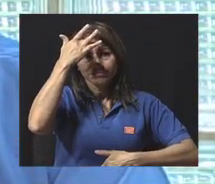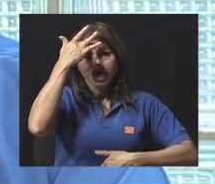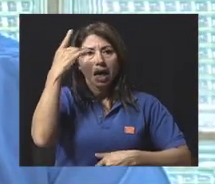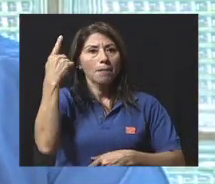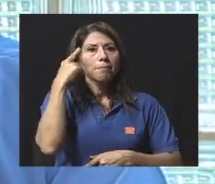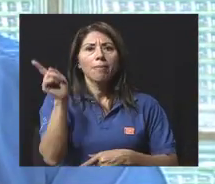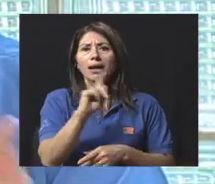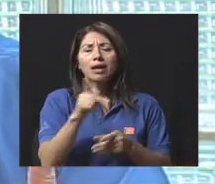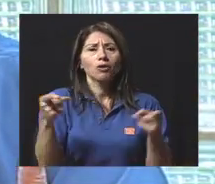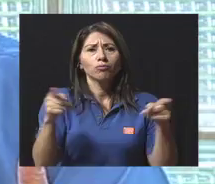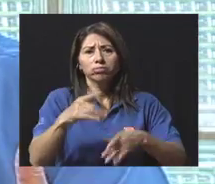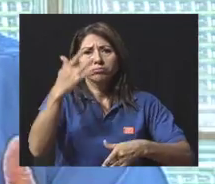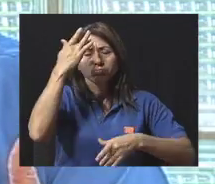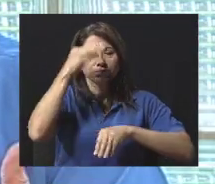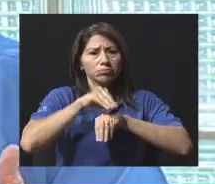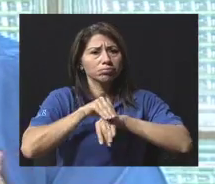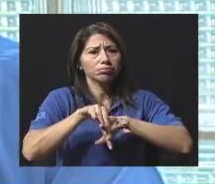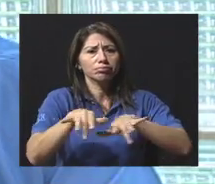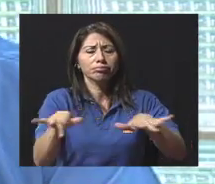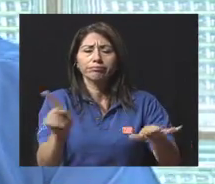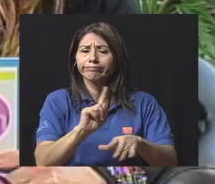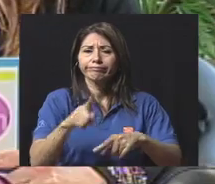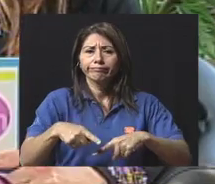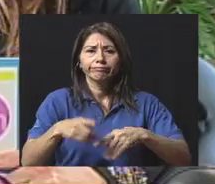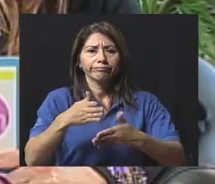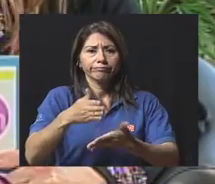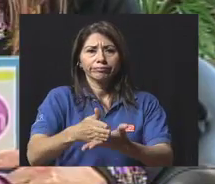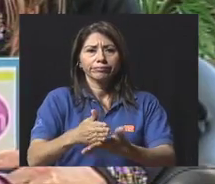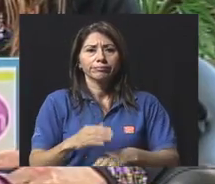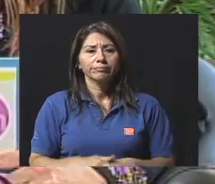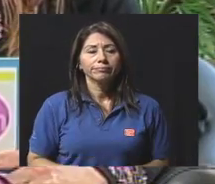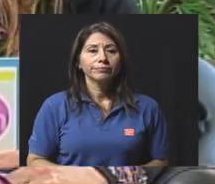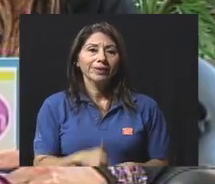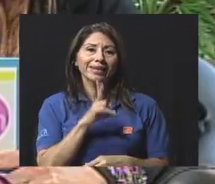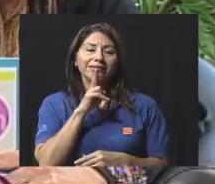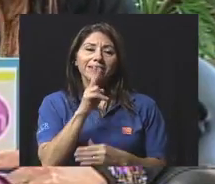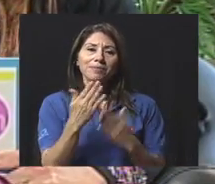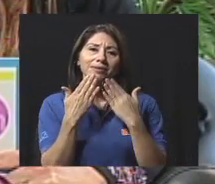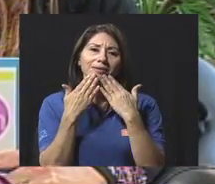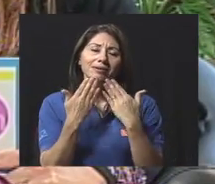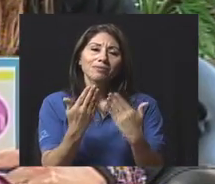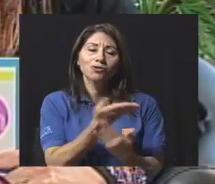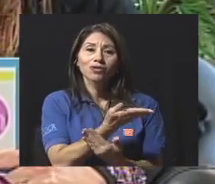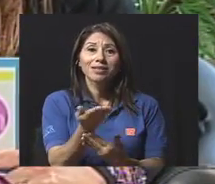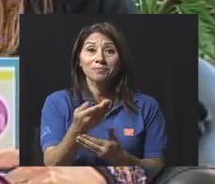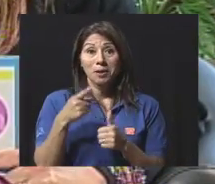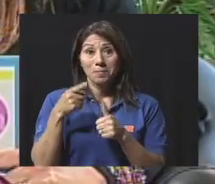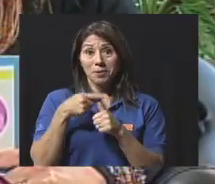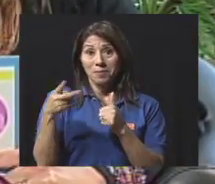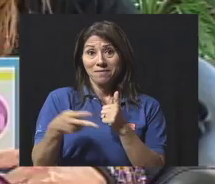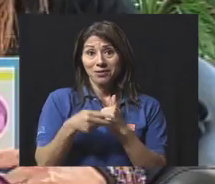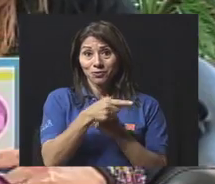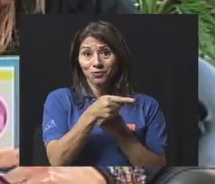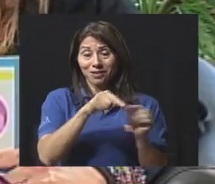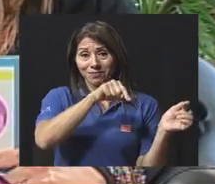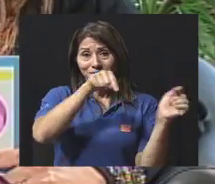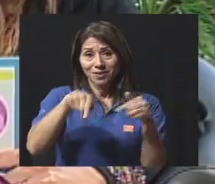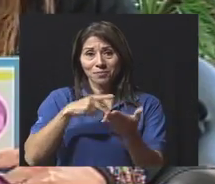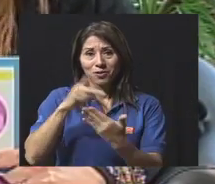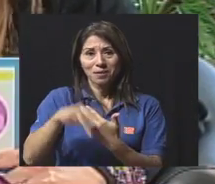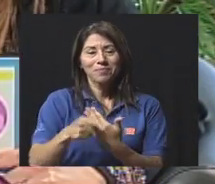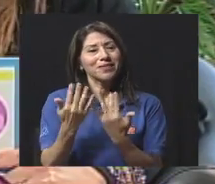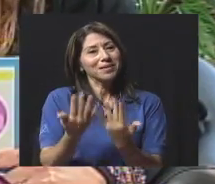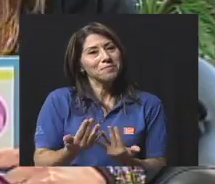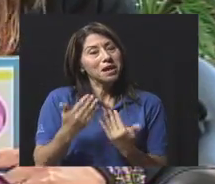invierta en una enfermedad que afecte a gran cantidad de nuestra población realmente que Les agradecemos la gentileza Esta es la primera visita a nuestro programa Esperamos que nos